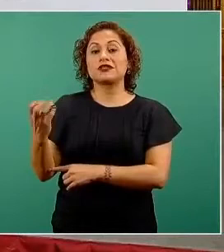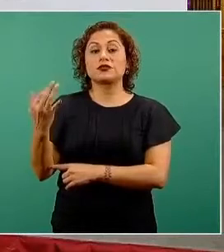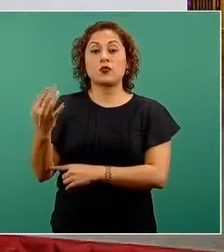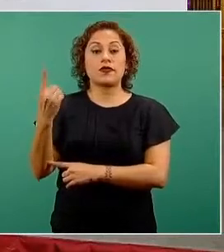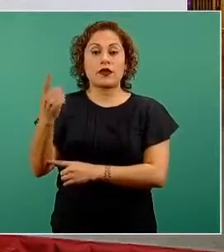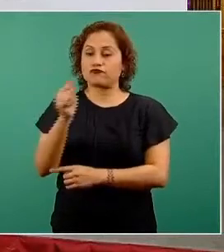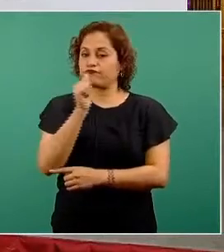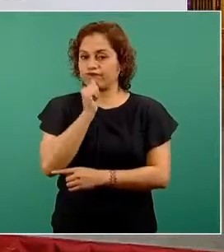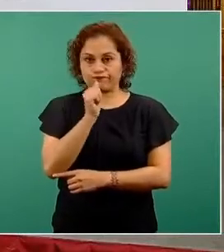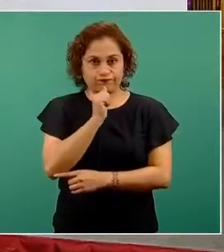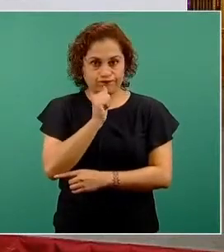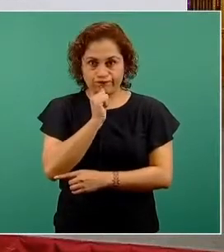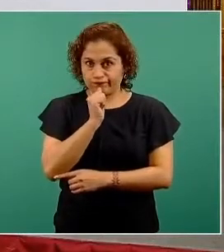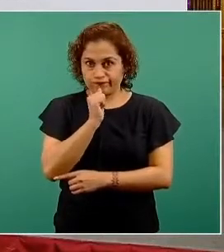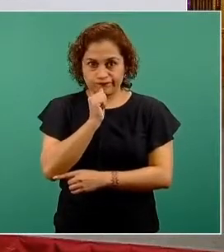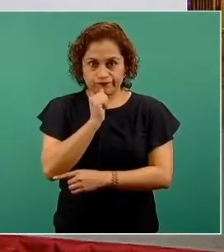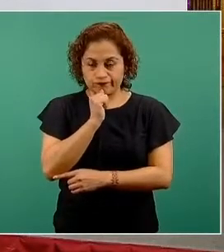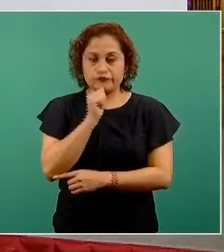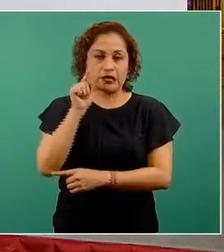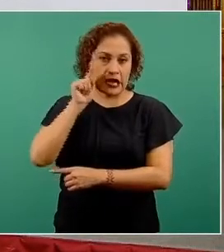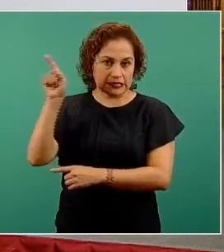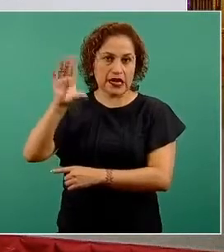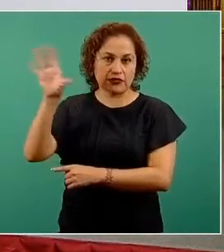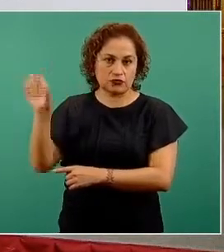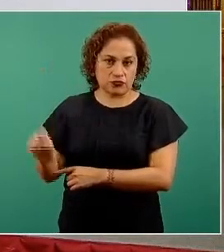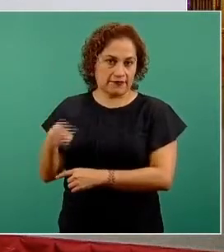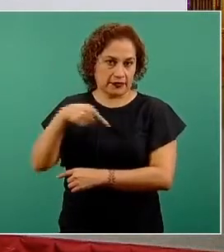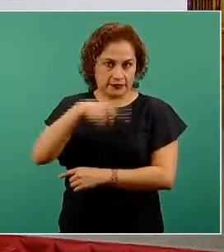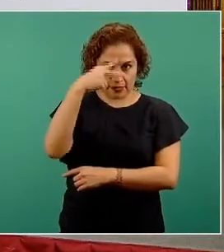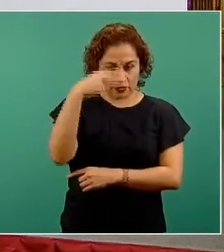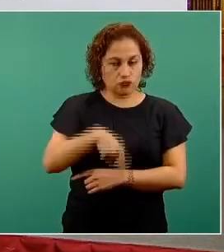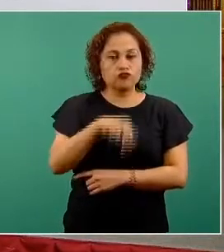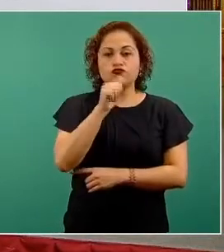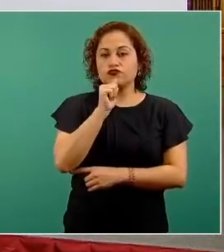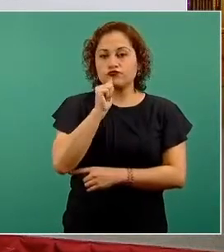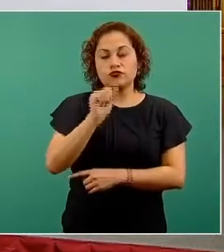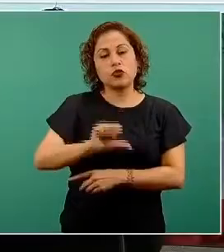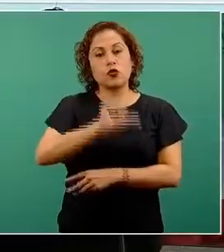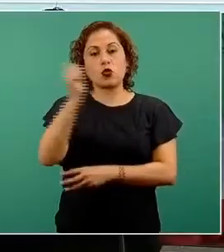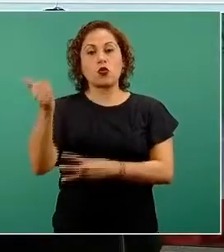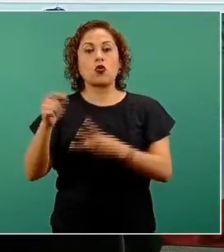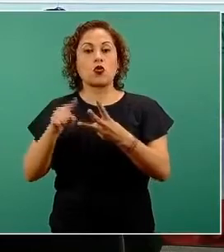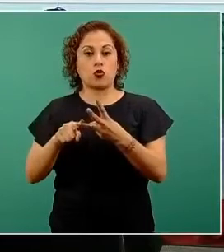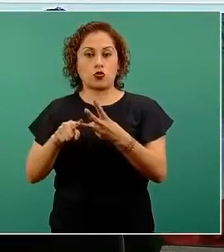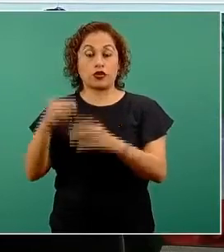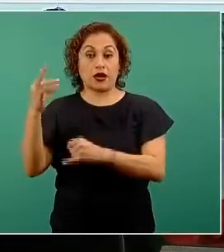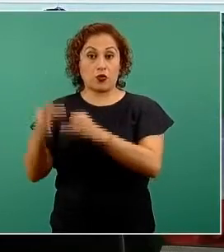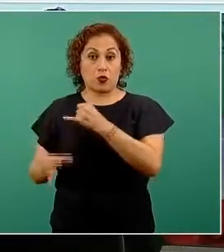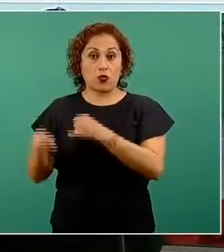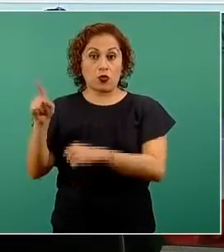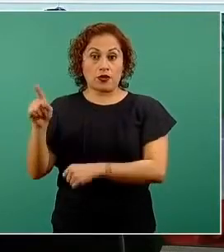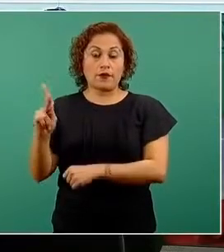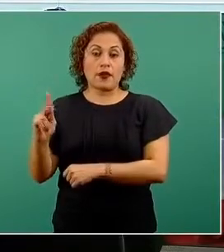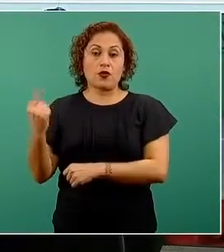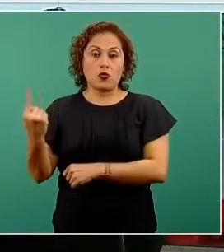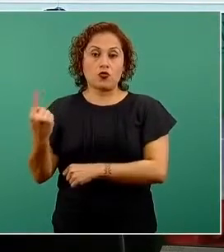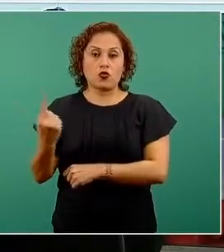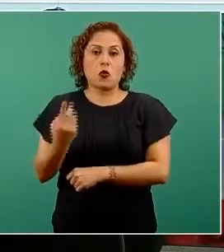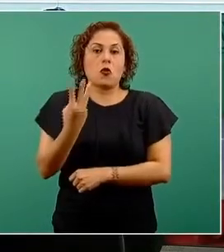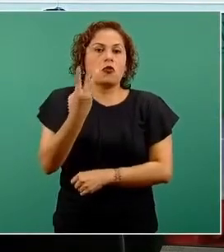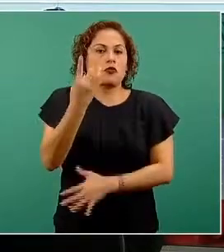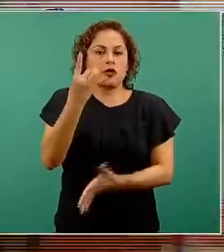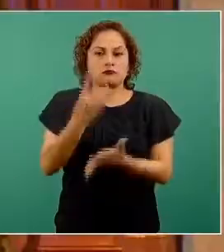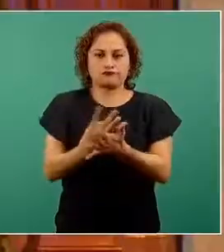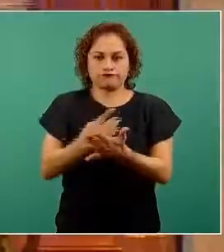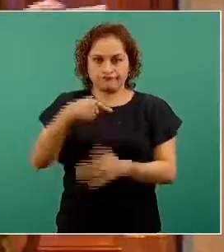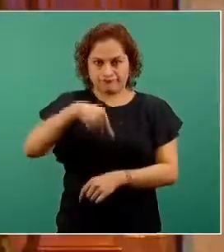B.1.351, es decir, de la que se identificó primeramente en Sudáfrica, y solamente 3 de la variante P1. Aquí es